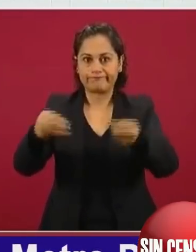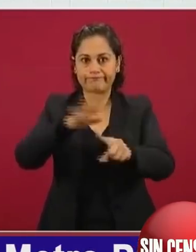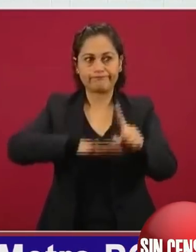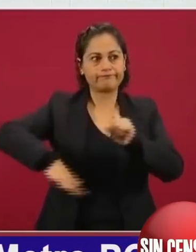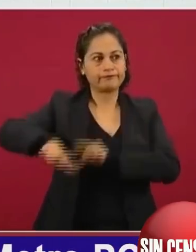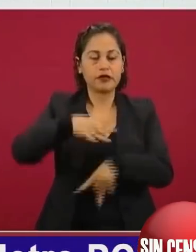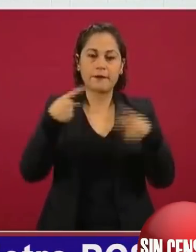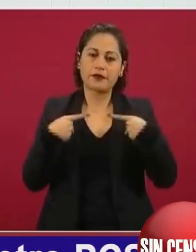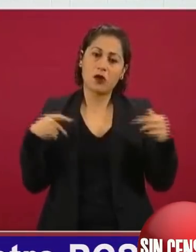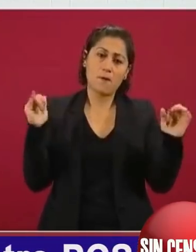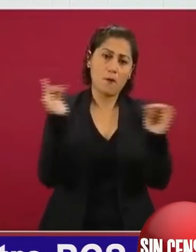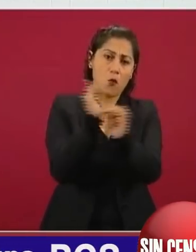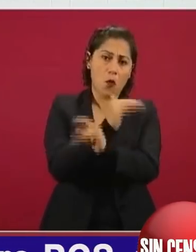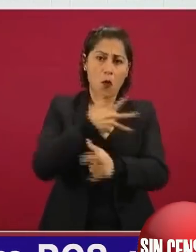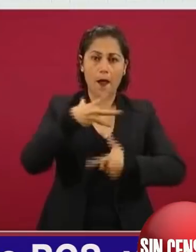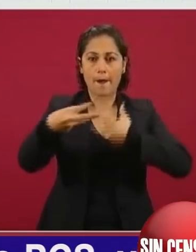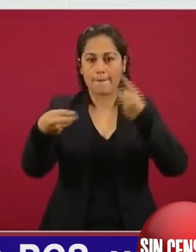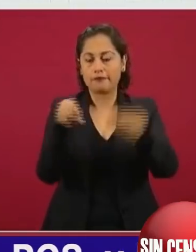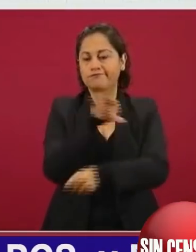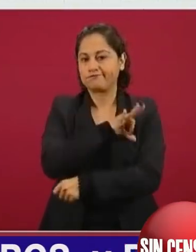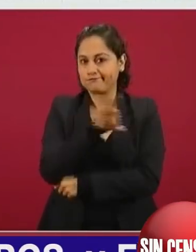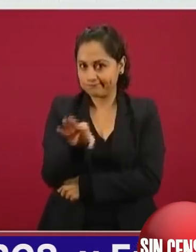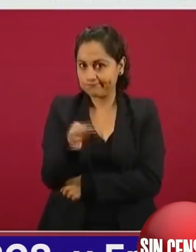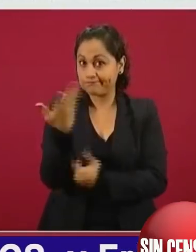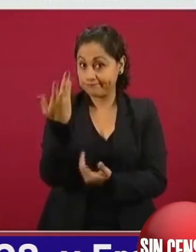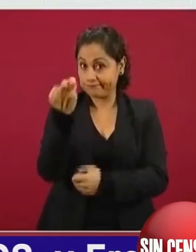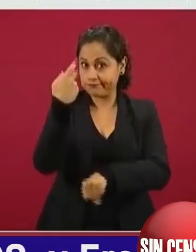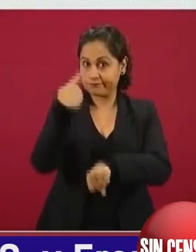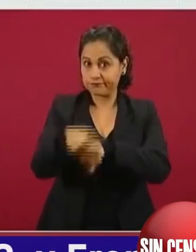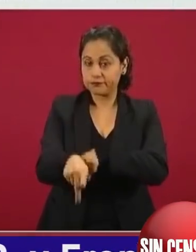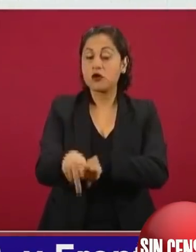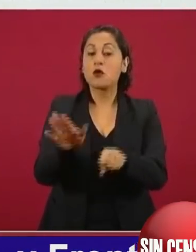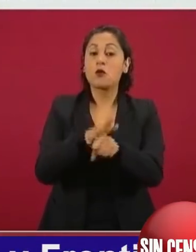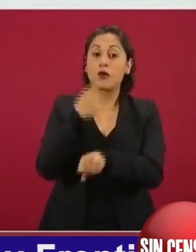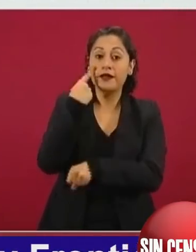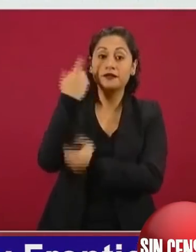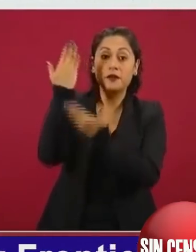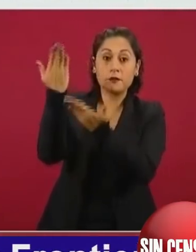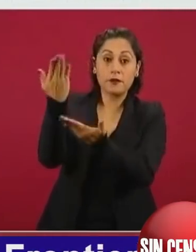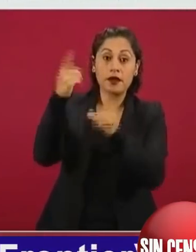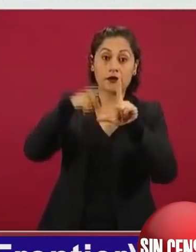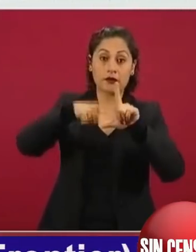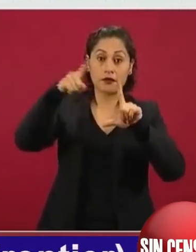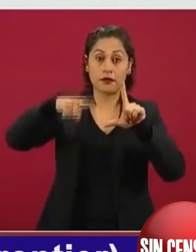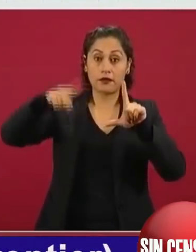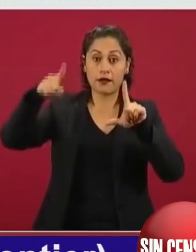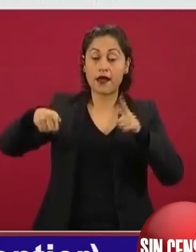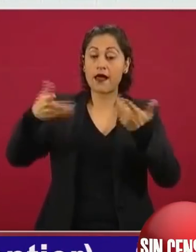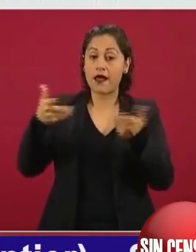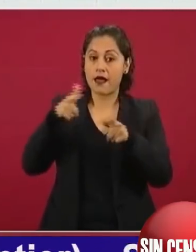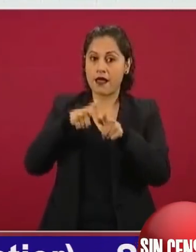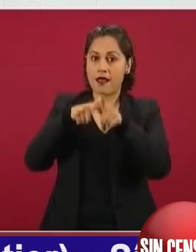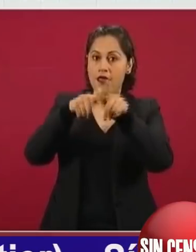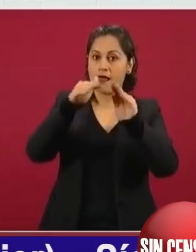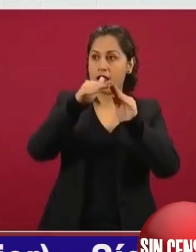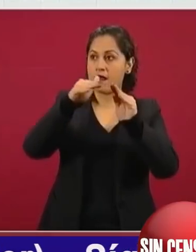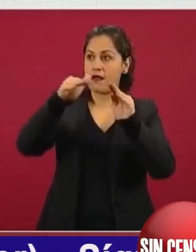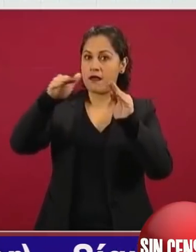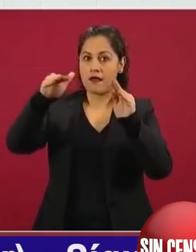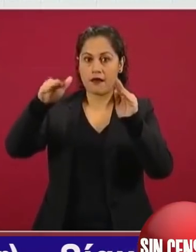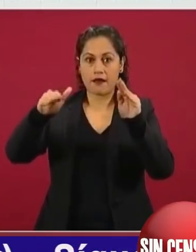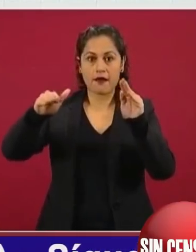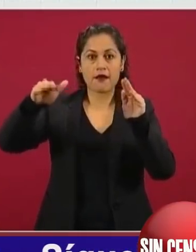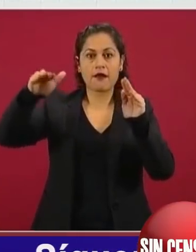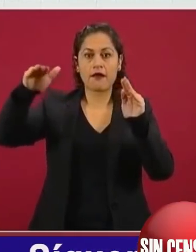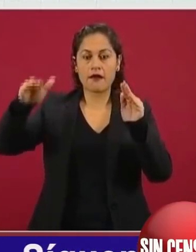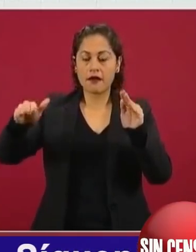personas que pueden ser contagiadas. Y esto lleva a estas mesetas prolongadas, periodos prolongados de